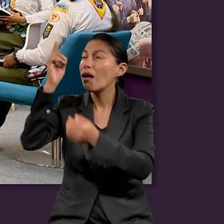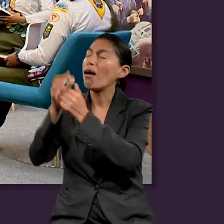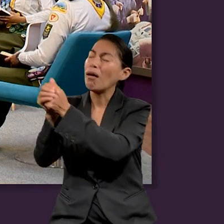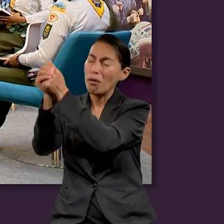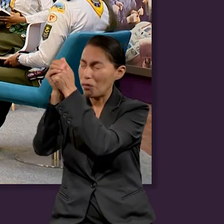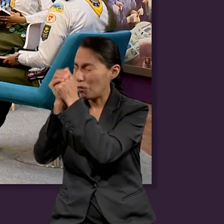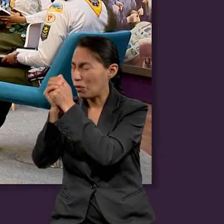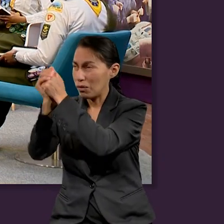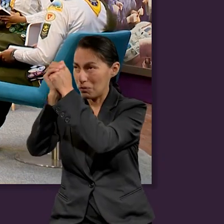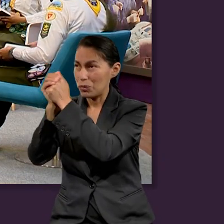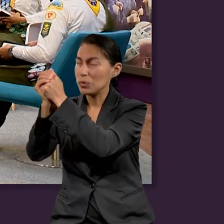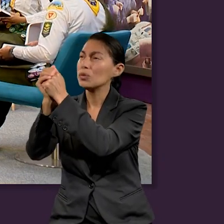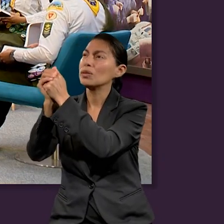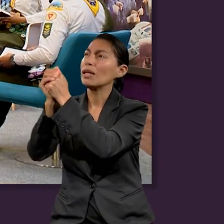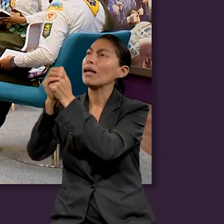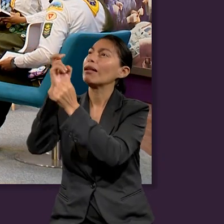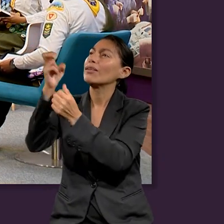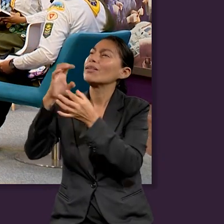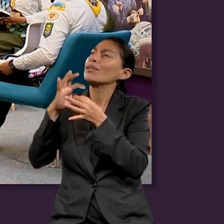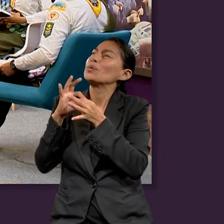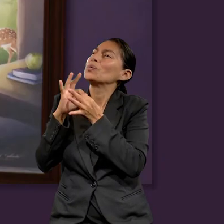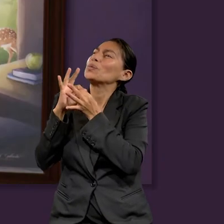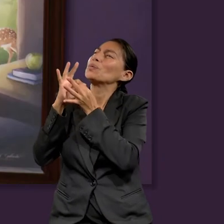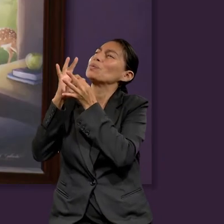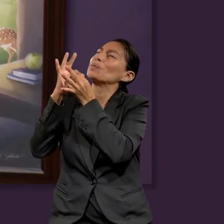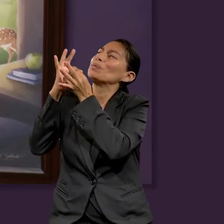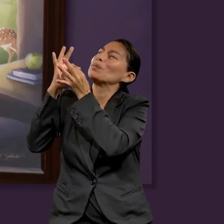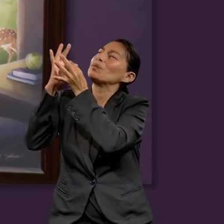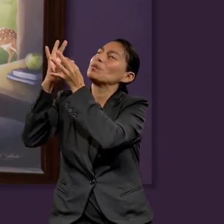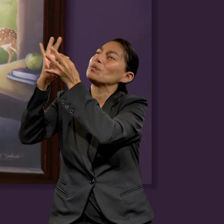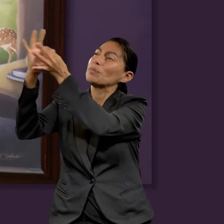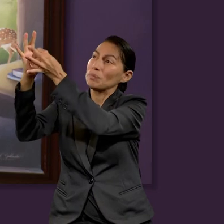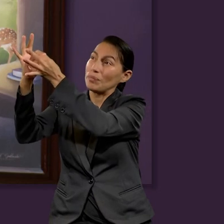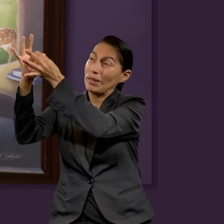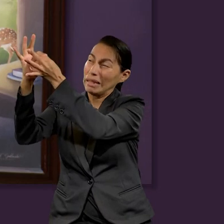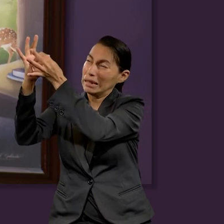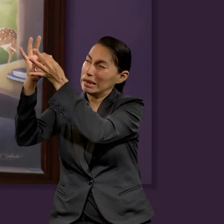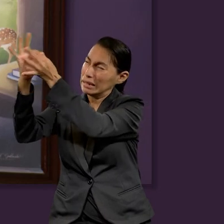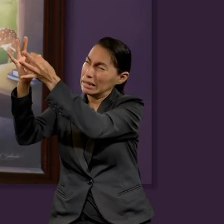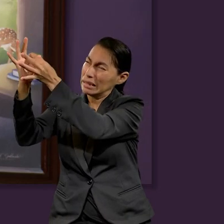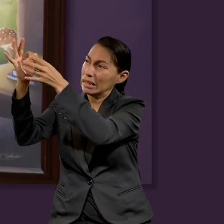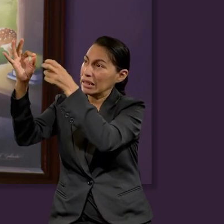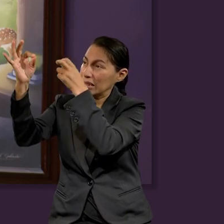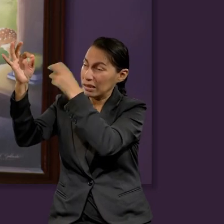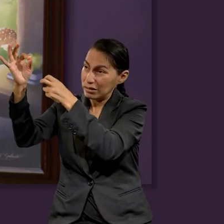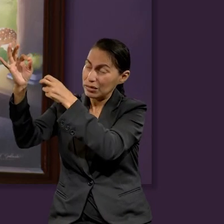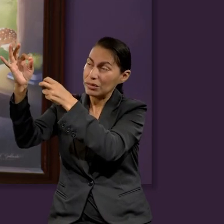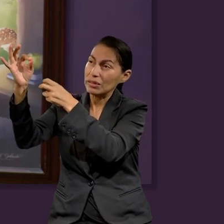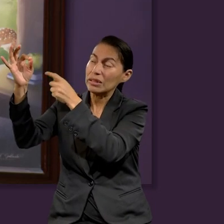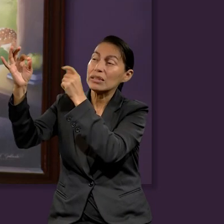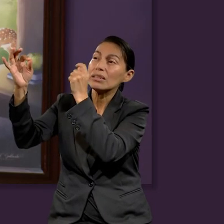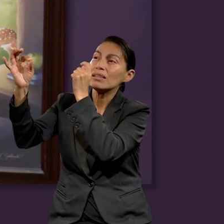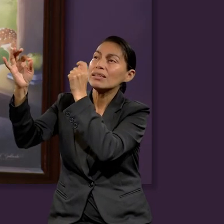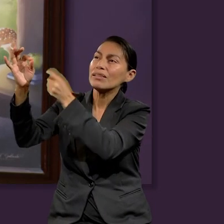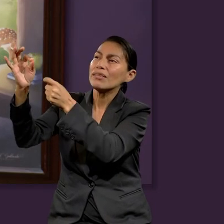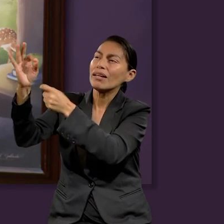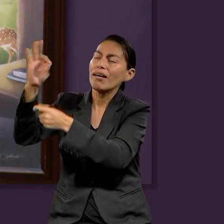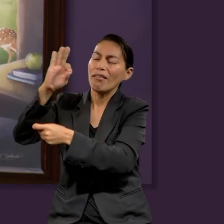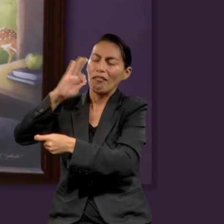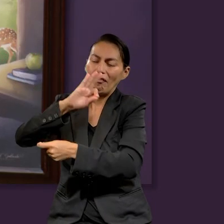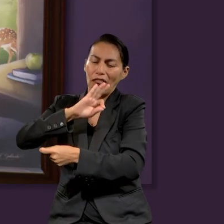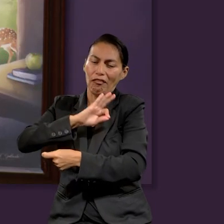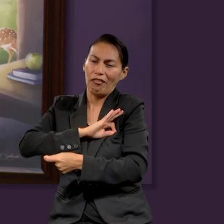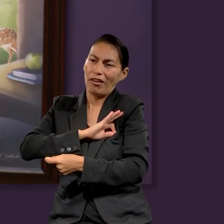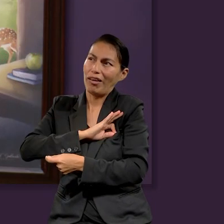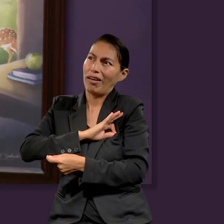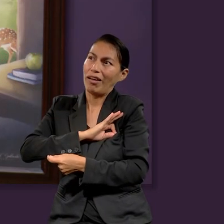cuando nosotros adoramos a Dios automáticamente nos sentimos cerca de él y estar cerca de él es también sentir